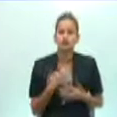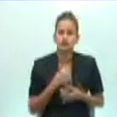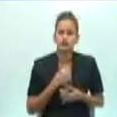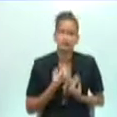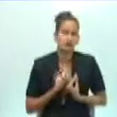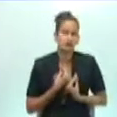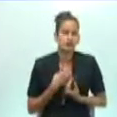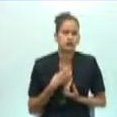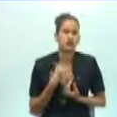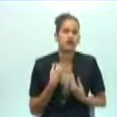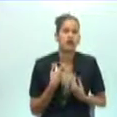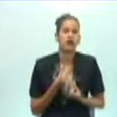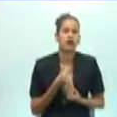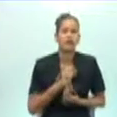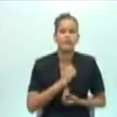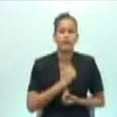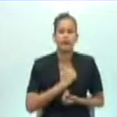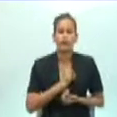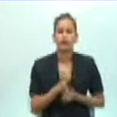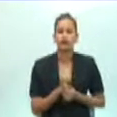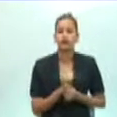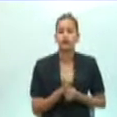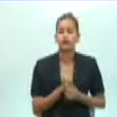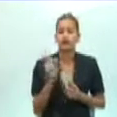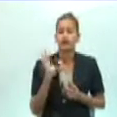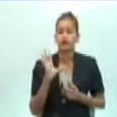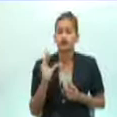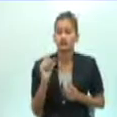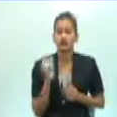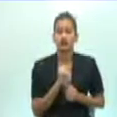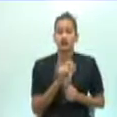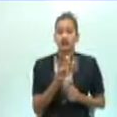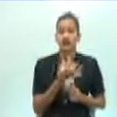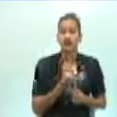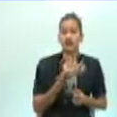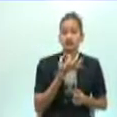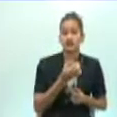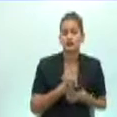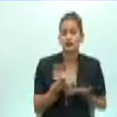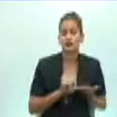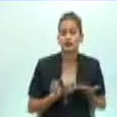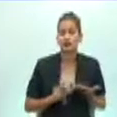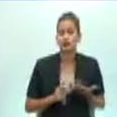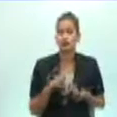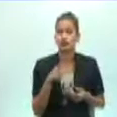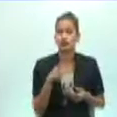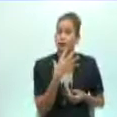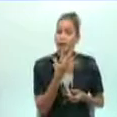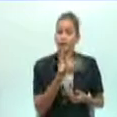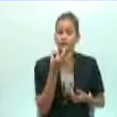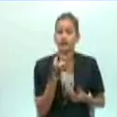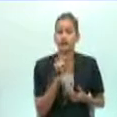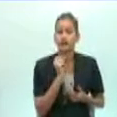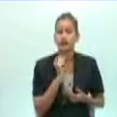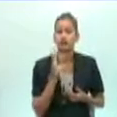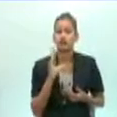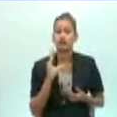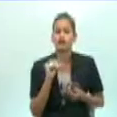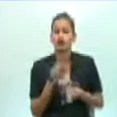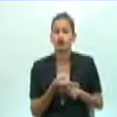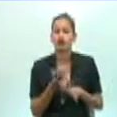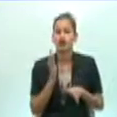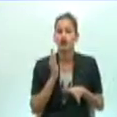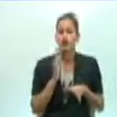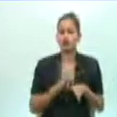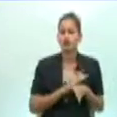la afirmación anterior. Tomen nota solamente de la actividad que van a realizar. Escribir un texto donde argumenten